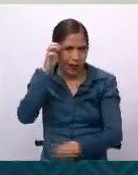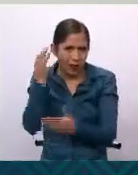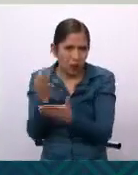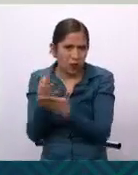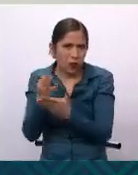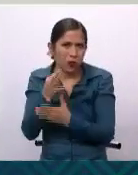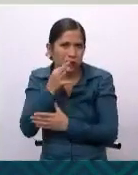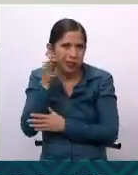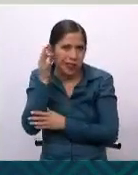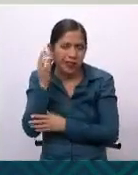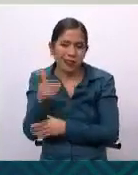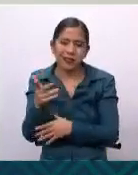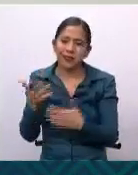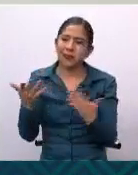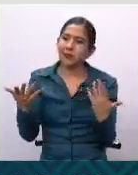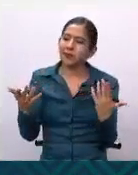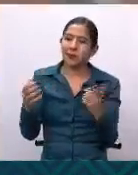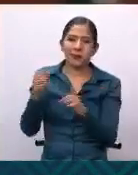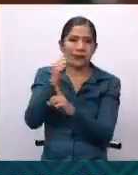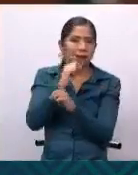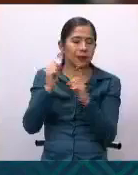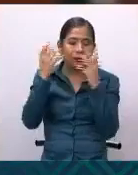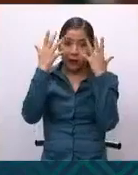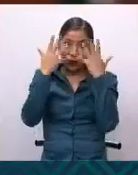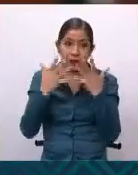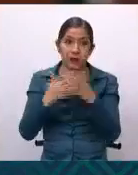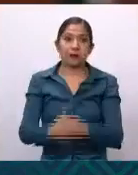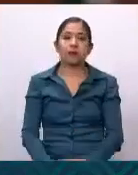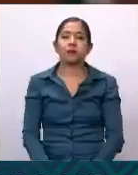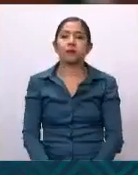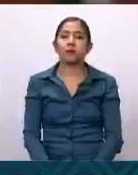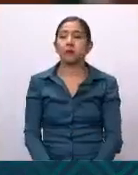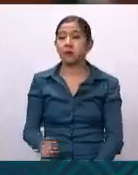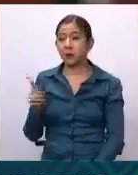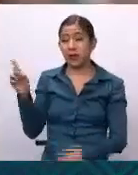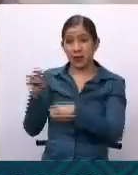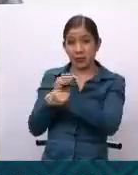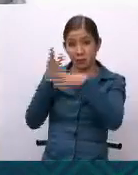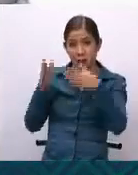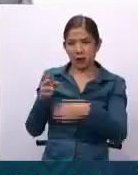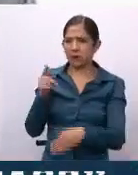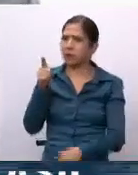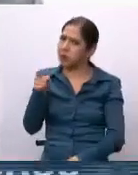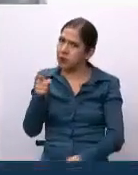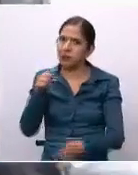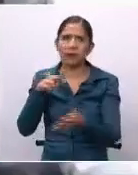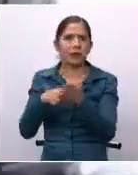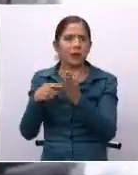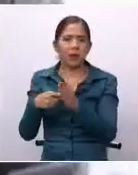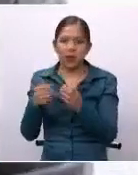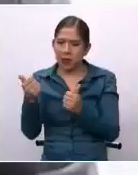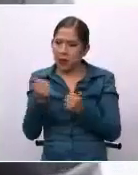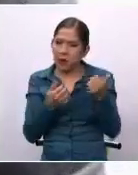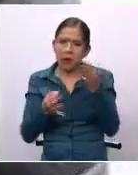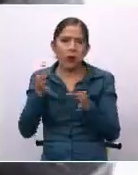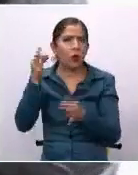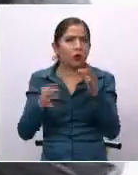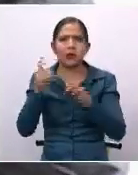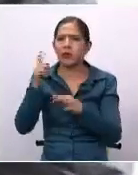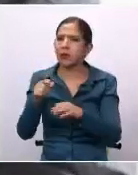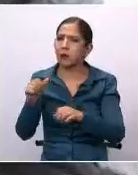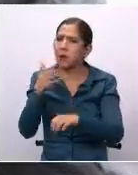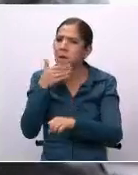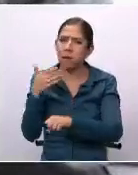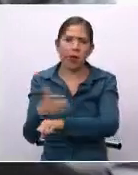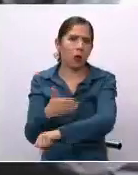ha producido es una situación triste. Según la autoridad de gobierno, esto debe apuntar a mejorar la administración judicial en todo el país.